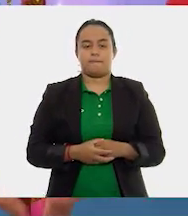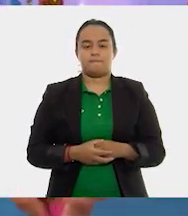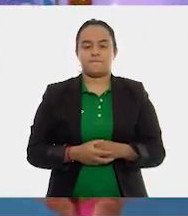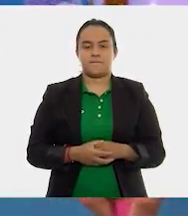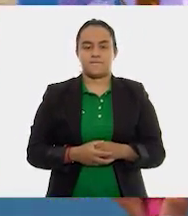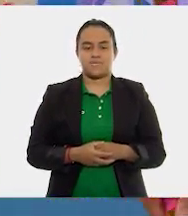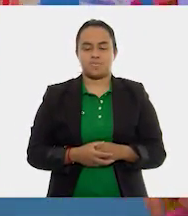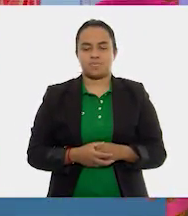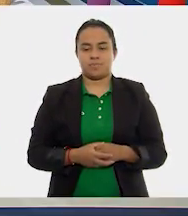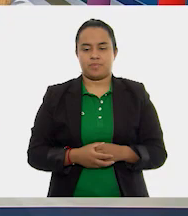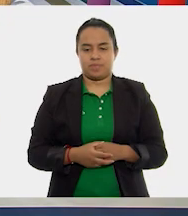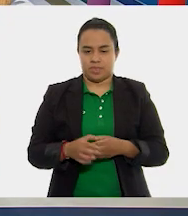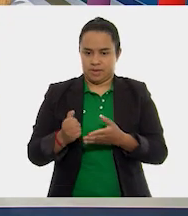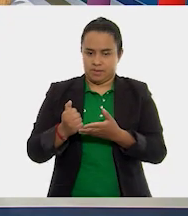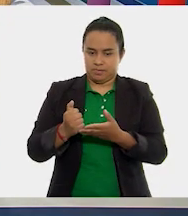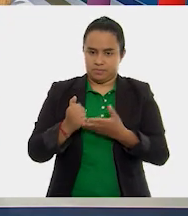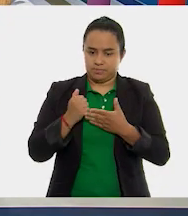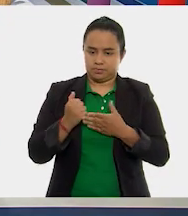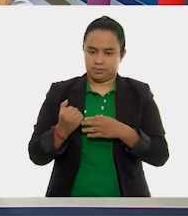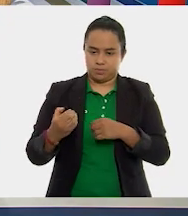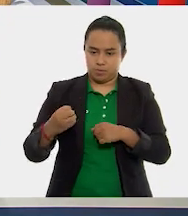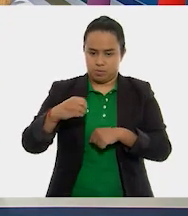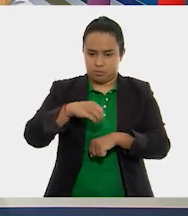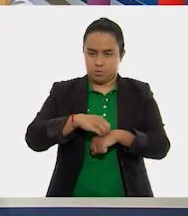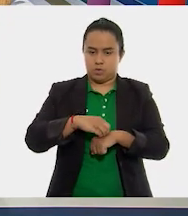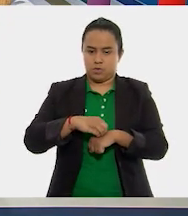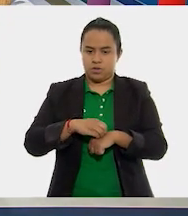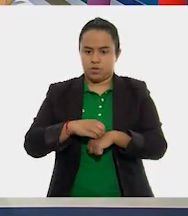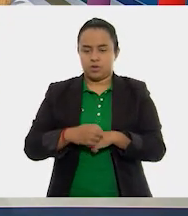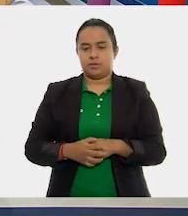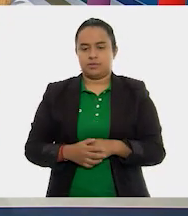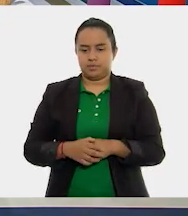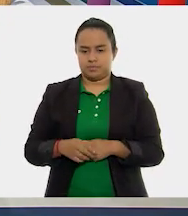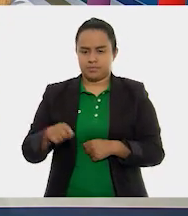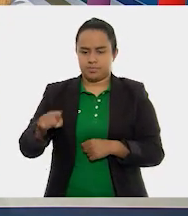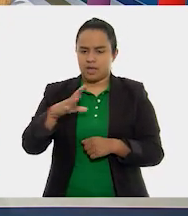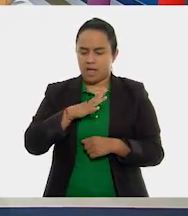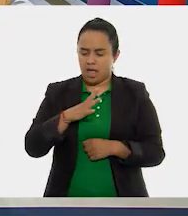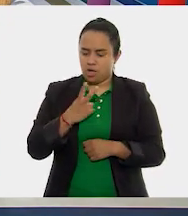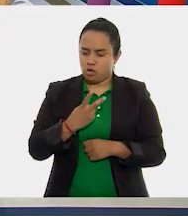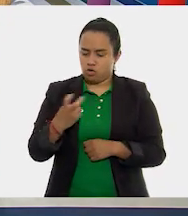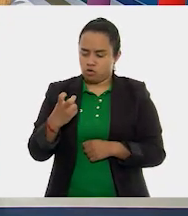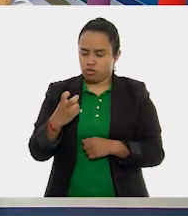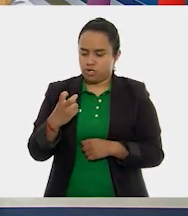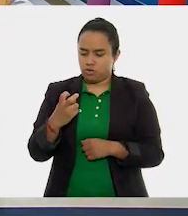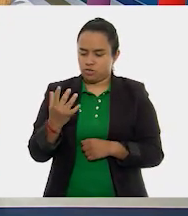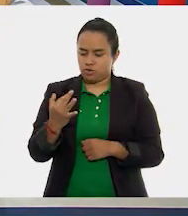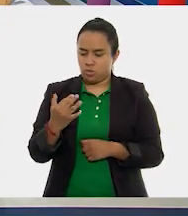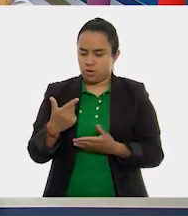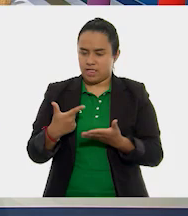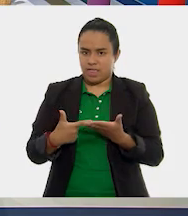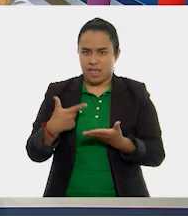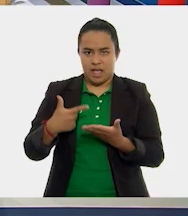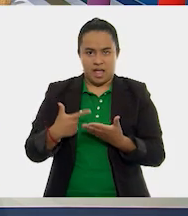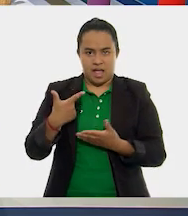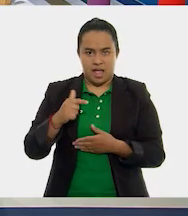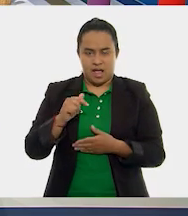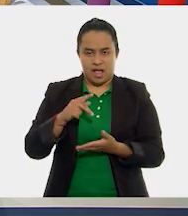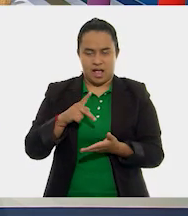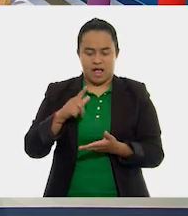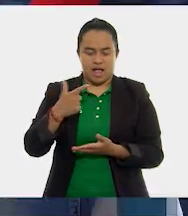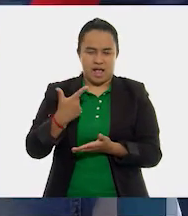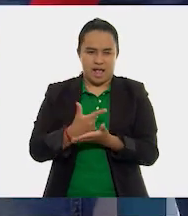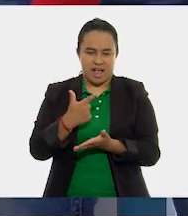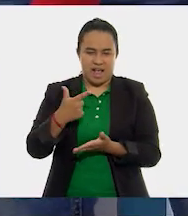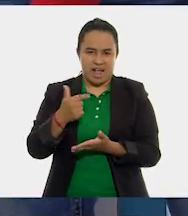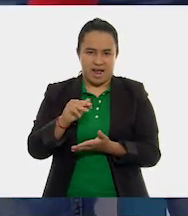maestra. Me vas a ayudar a colocar el recipiente que contiene 250 gramos. Y yo voy a